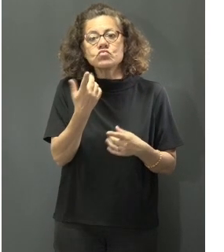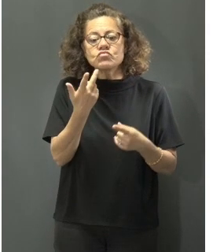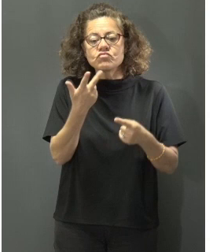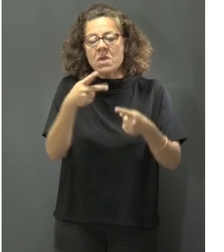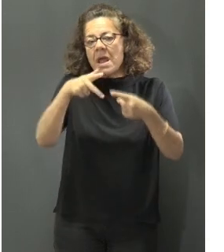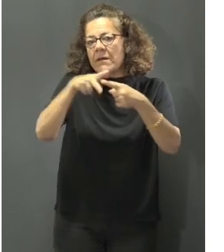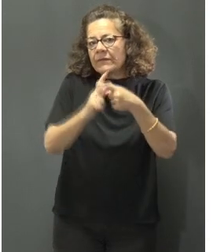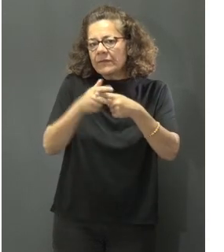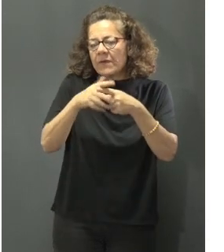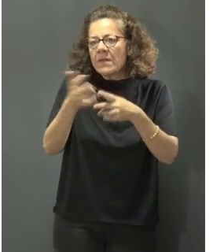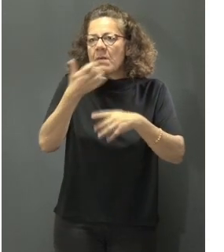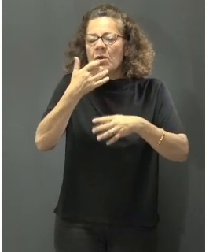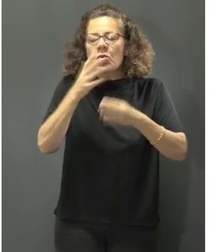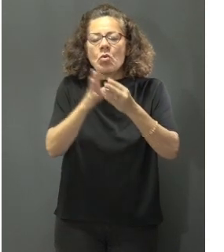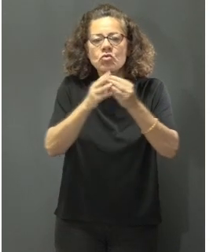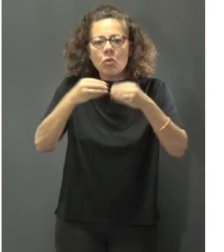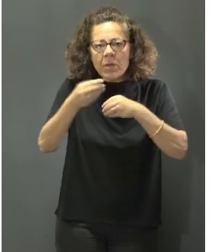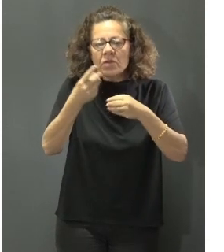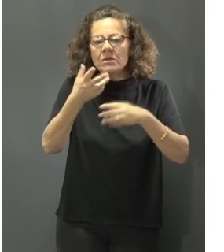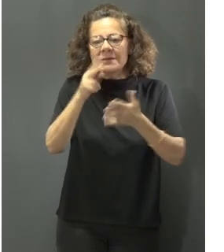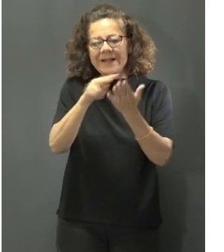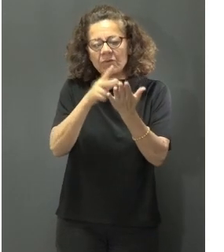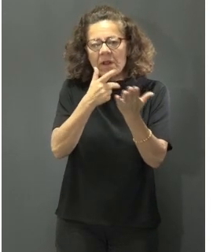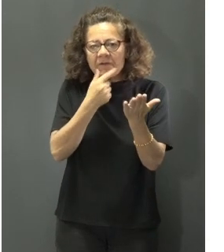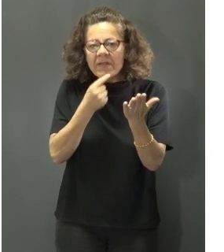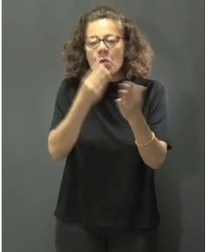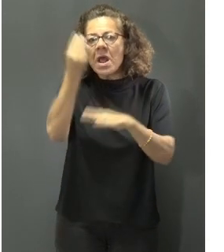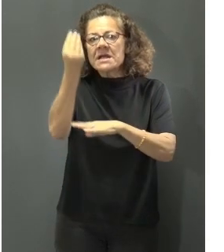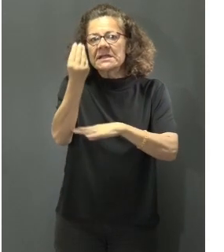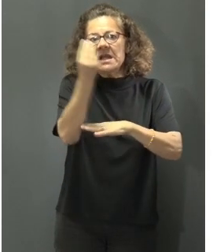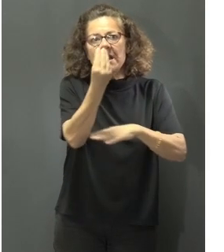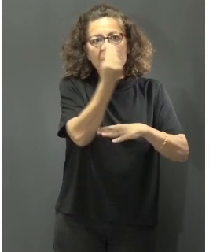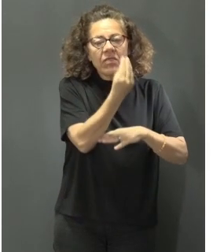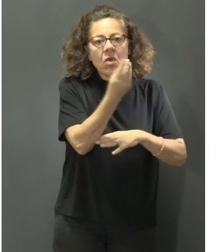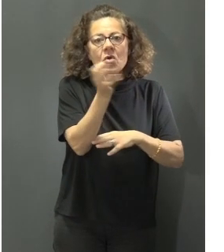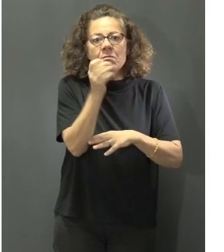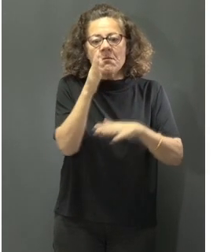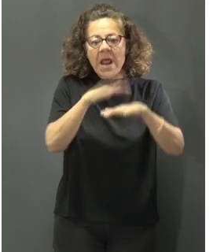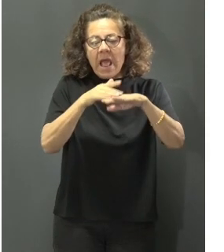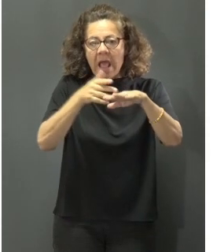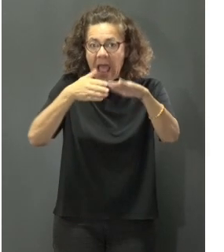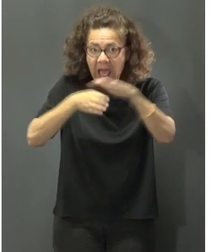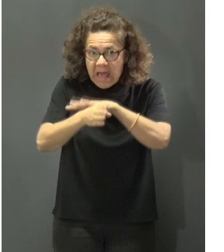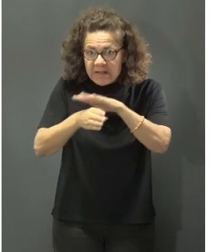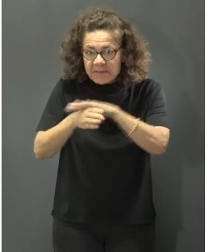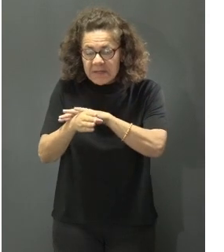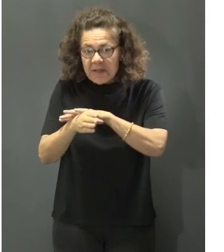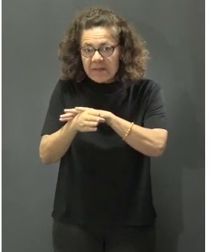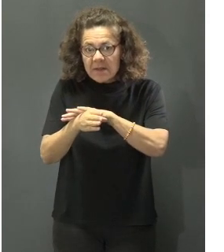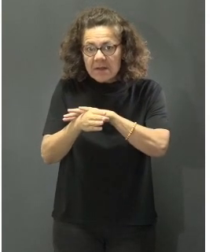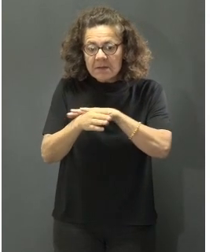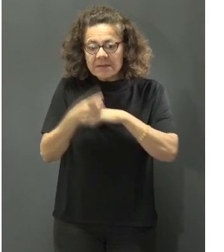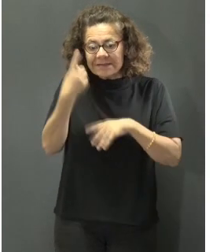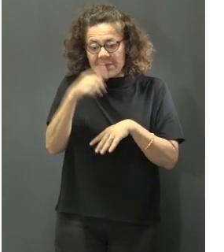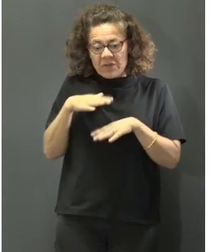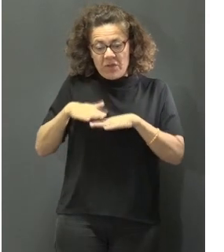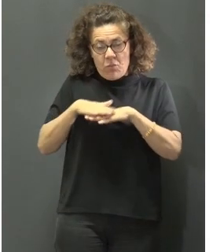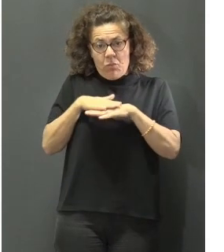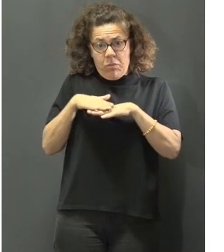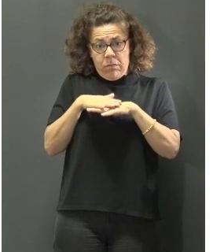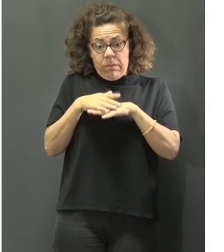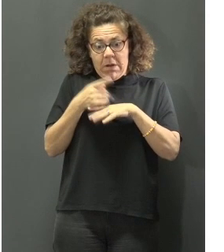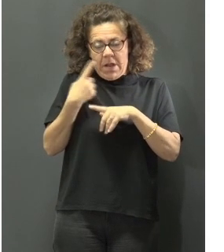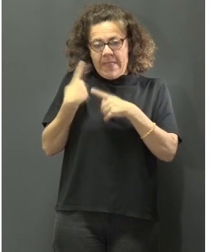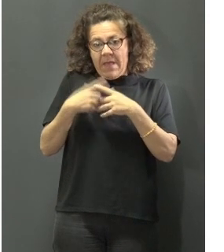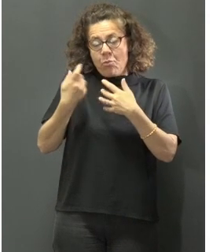instrumento, un documento de lectura fácil, una señalización en accesible, partiendo de conocimientos de